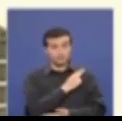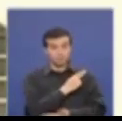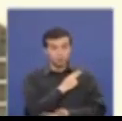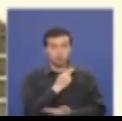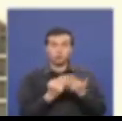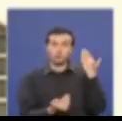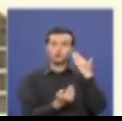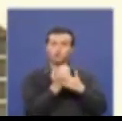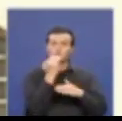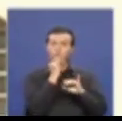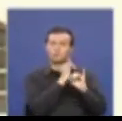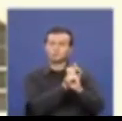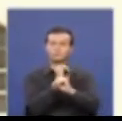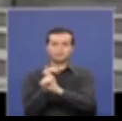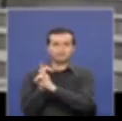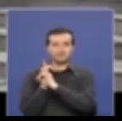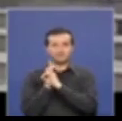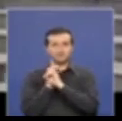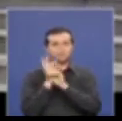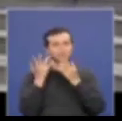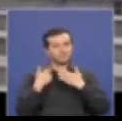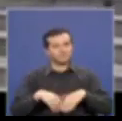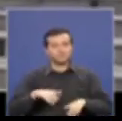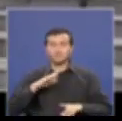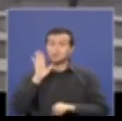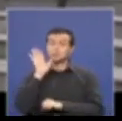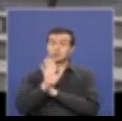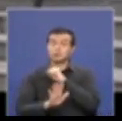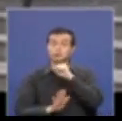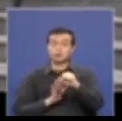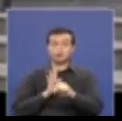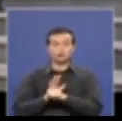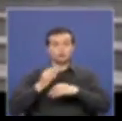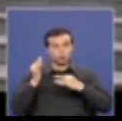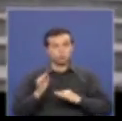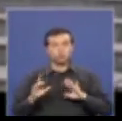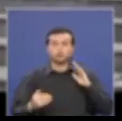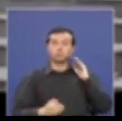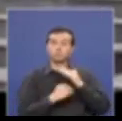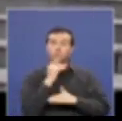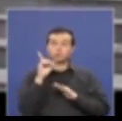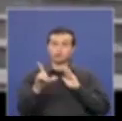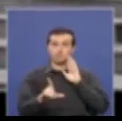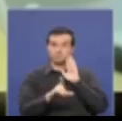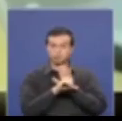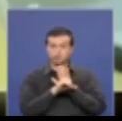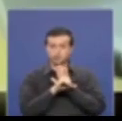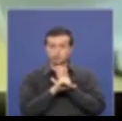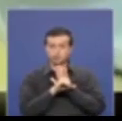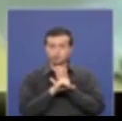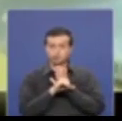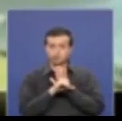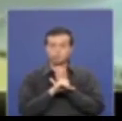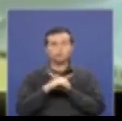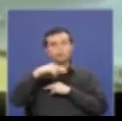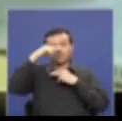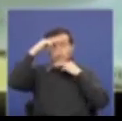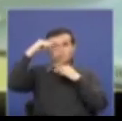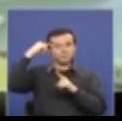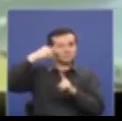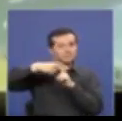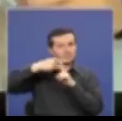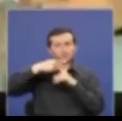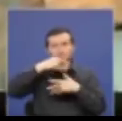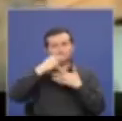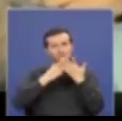Universidad con nueva institucionalidad, tras los primeros 5 años de la vigencia de la nueva ley. Las buenas noticias